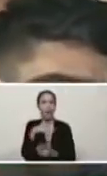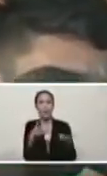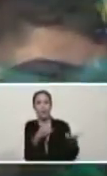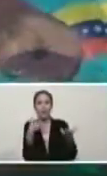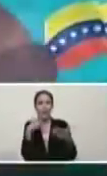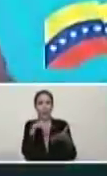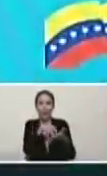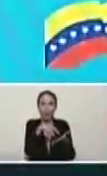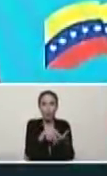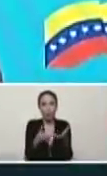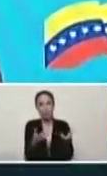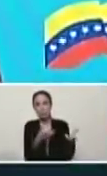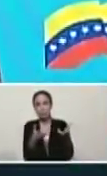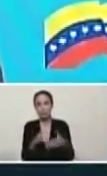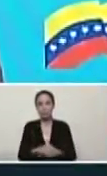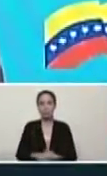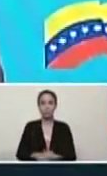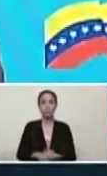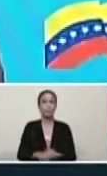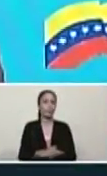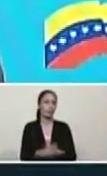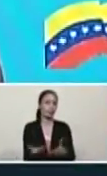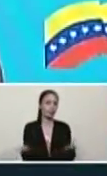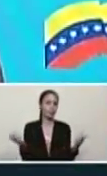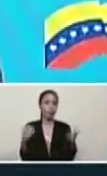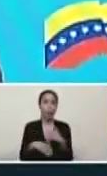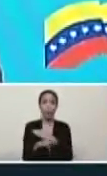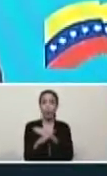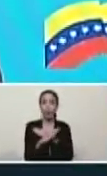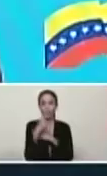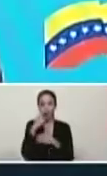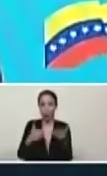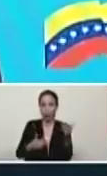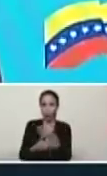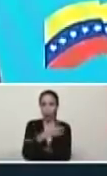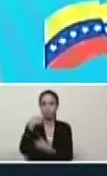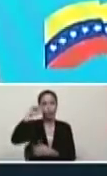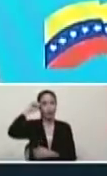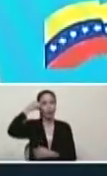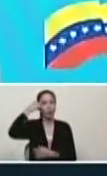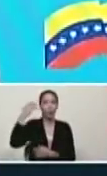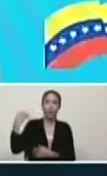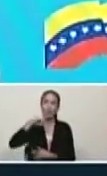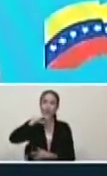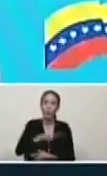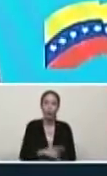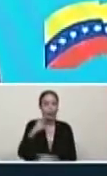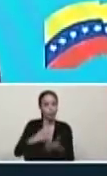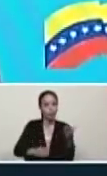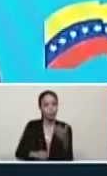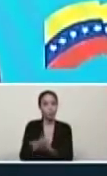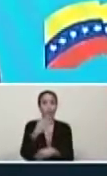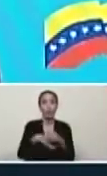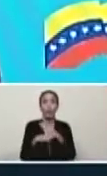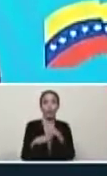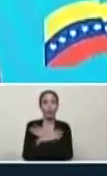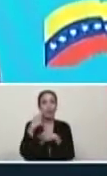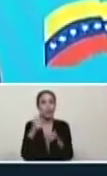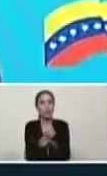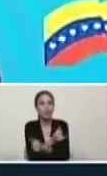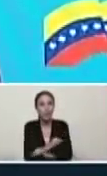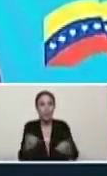de aquella batalla que está hoy más vigente que nunca, la batalla entre la independencia,